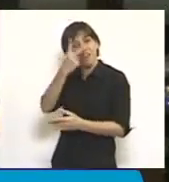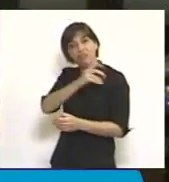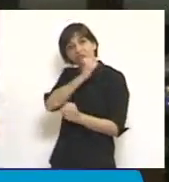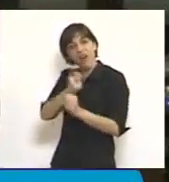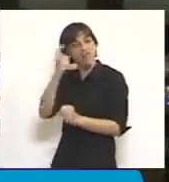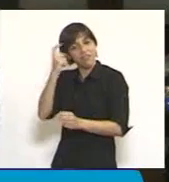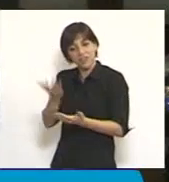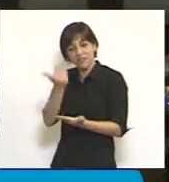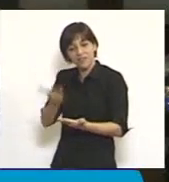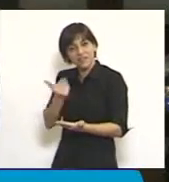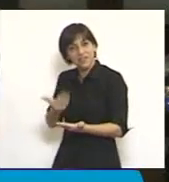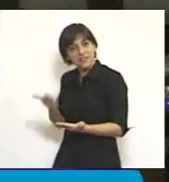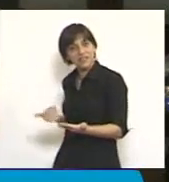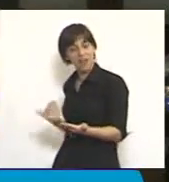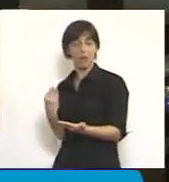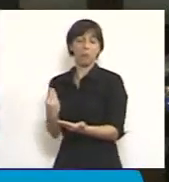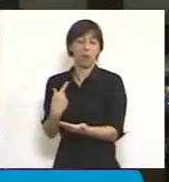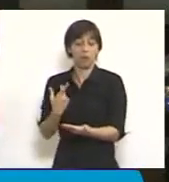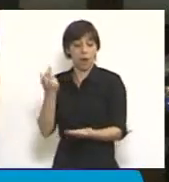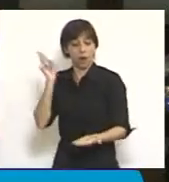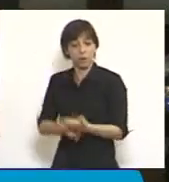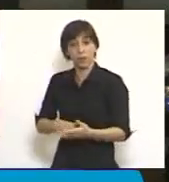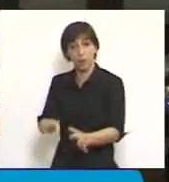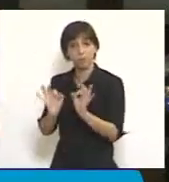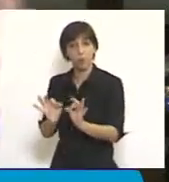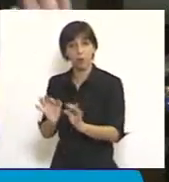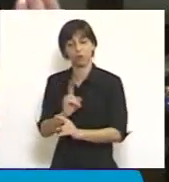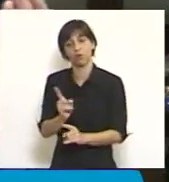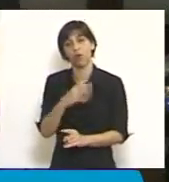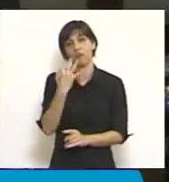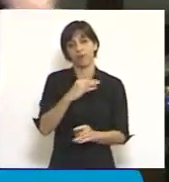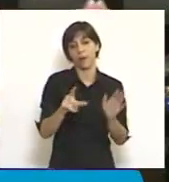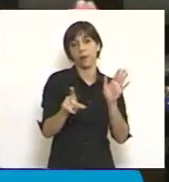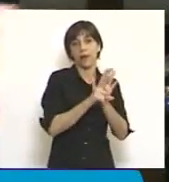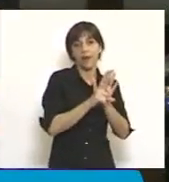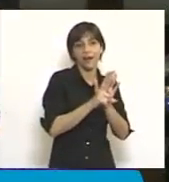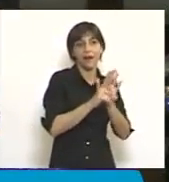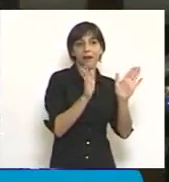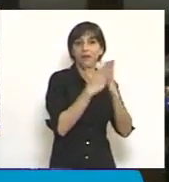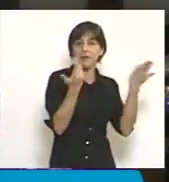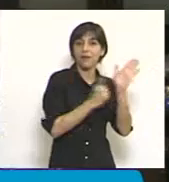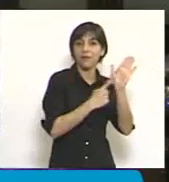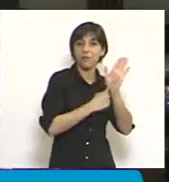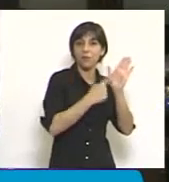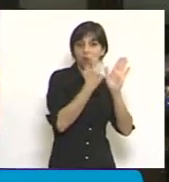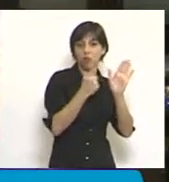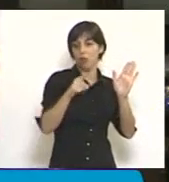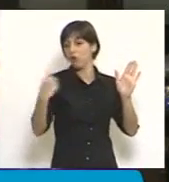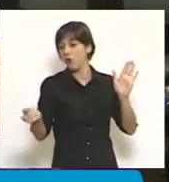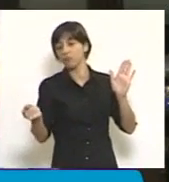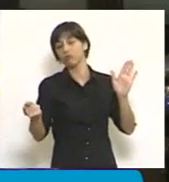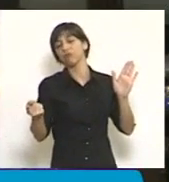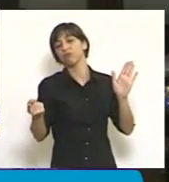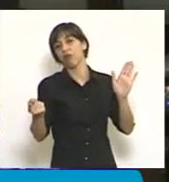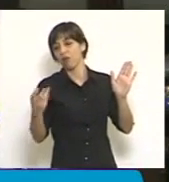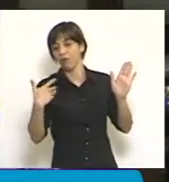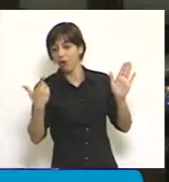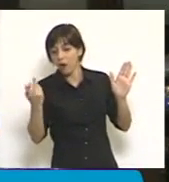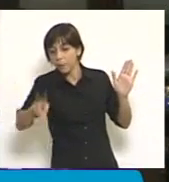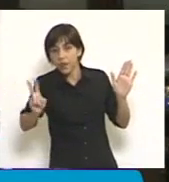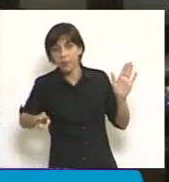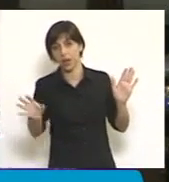vigencia, va a ser más difícil que los violen? La verdad no tiene ningún sentido. Habría que excluir del proyecto de organización todos esos